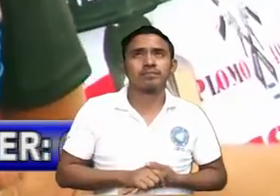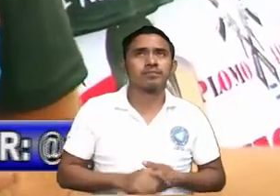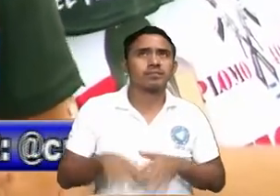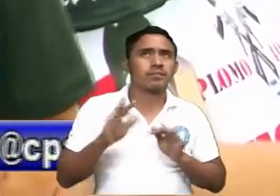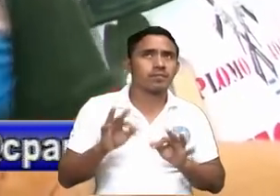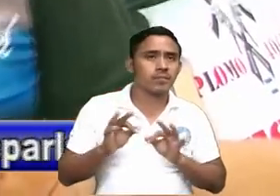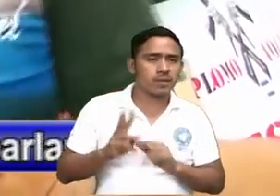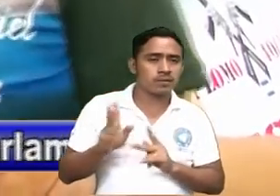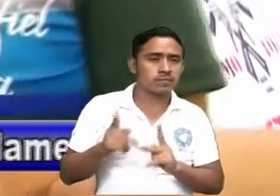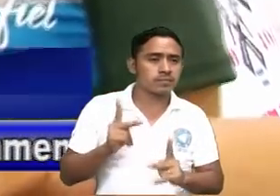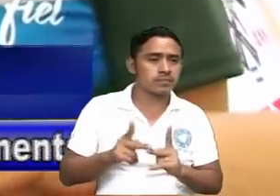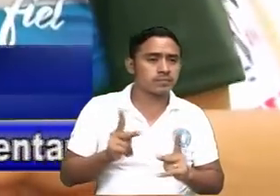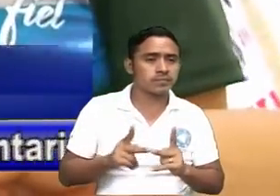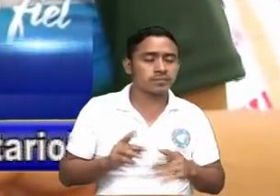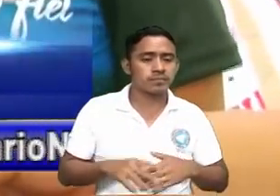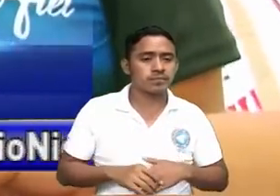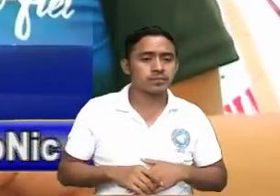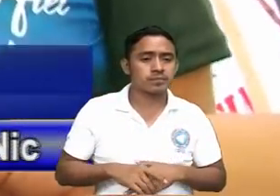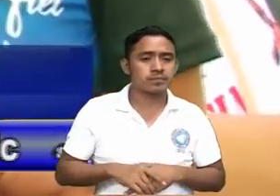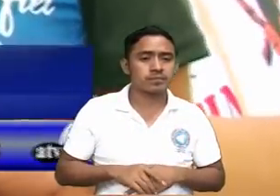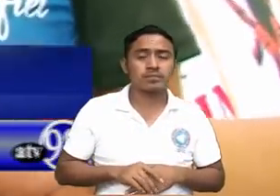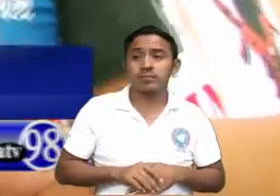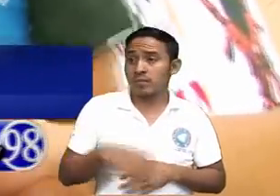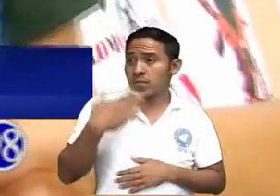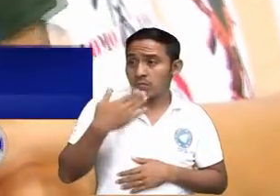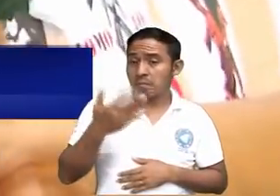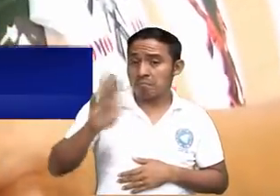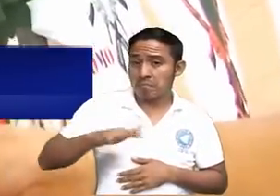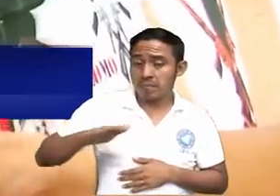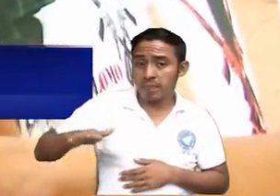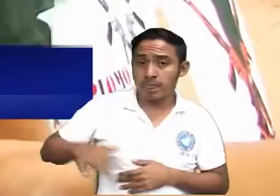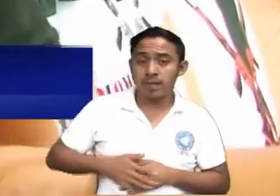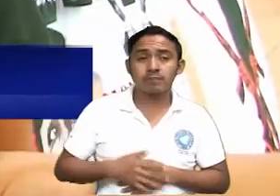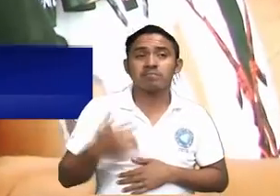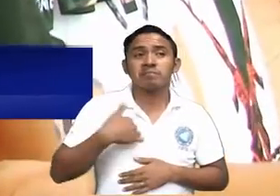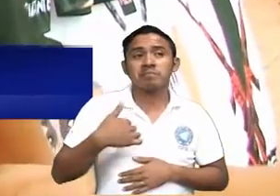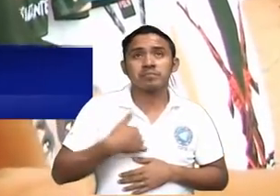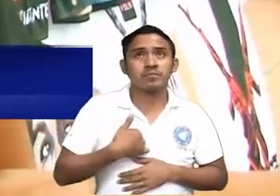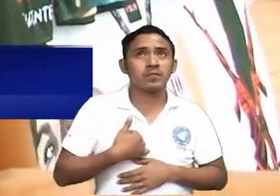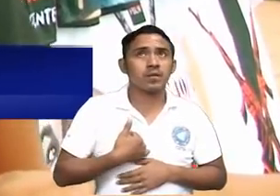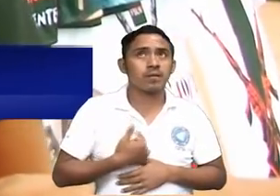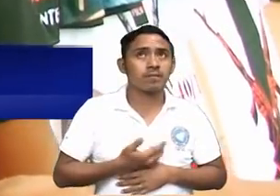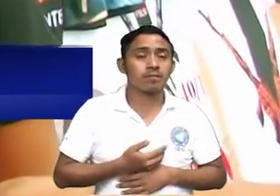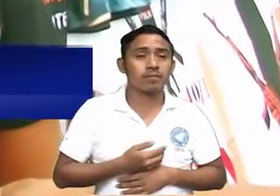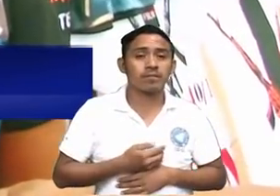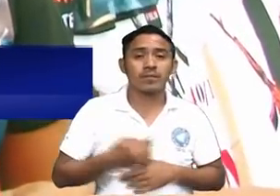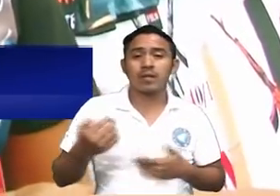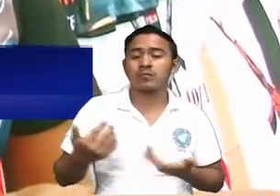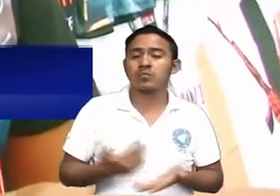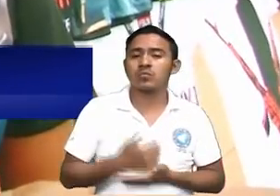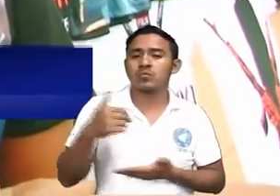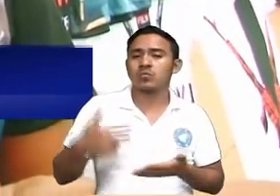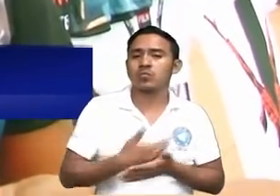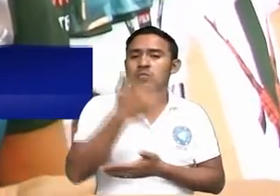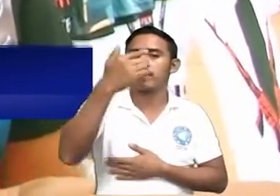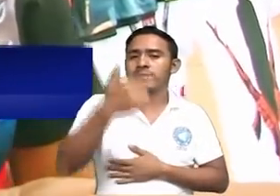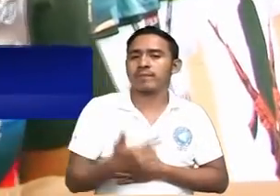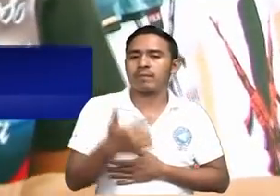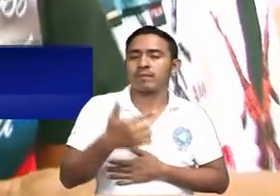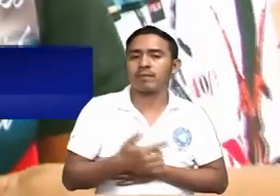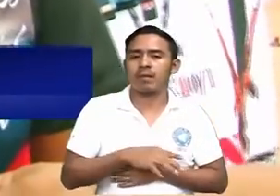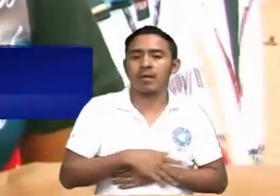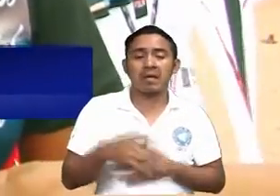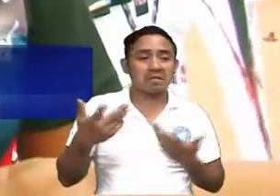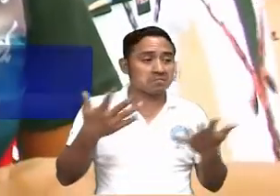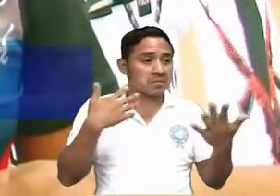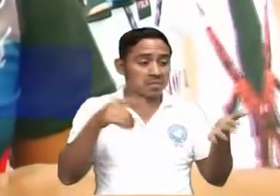Excelente, están a muy buen precio y como soy de un departamento de Nueva Guinea somos, entonces allá no se